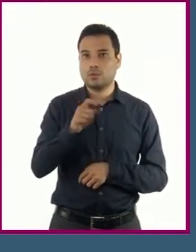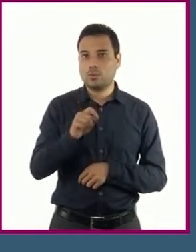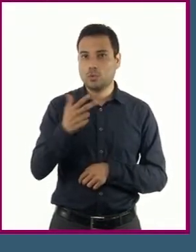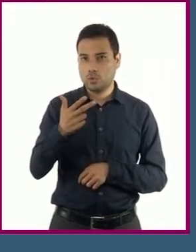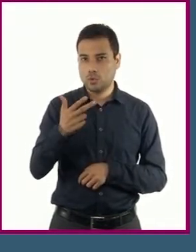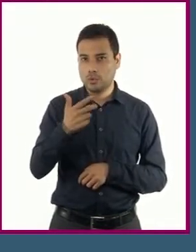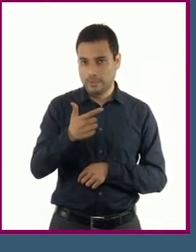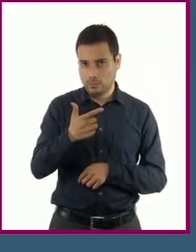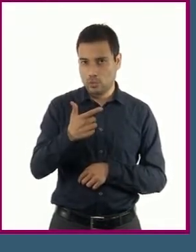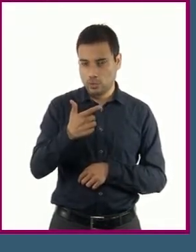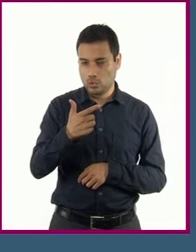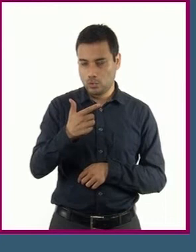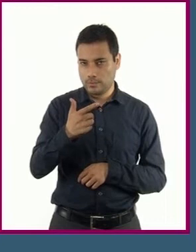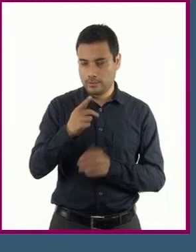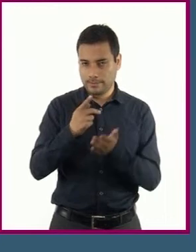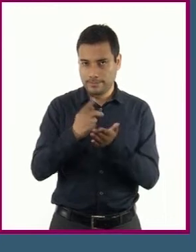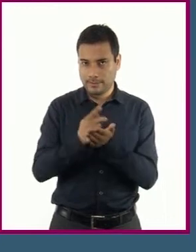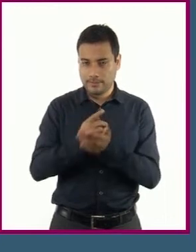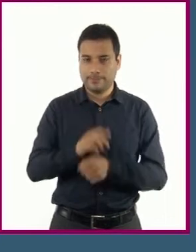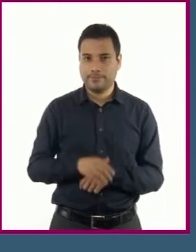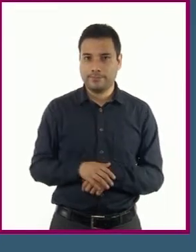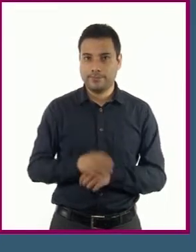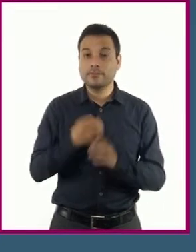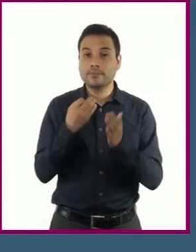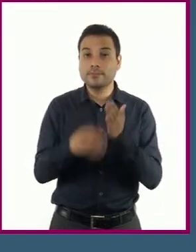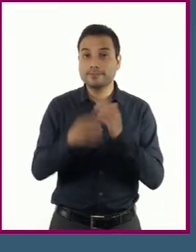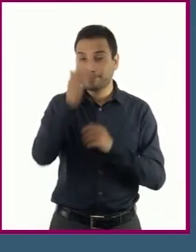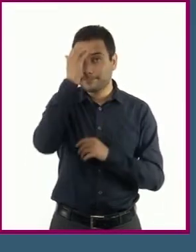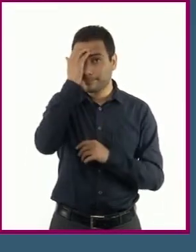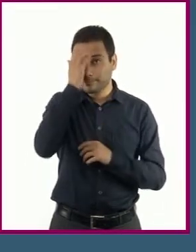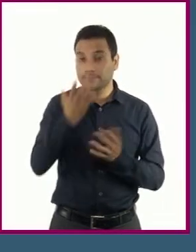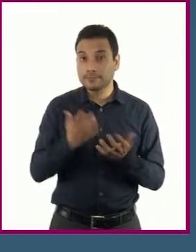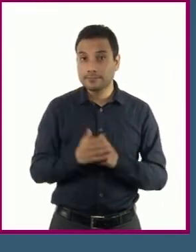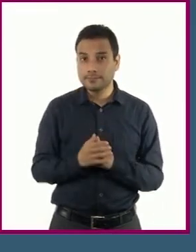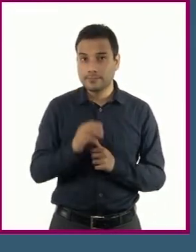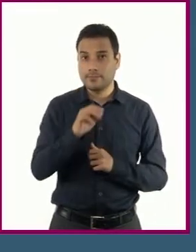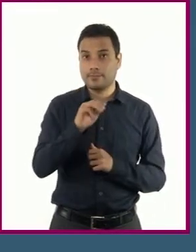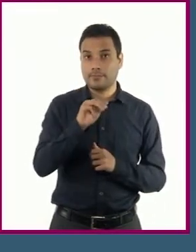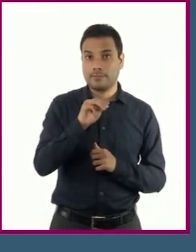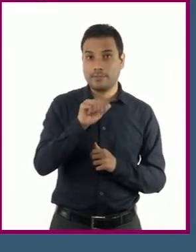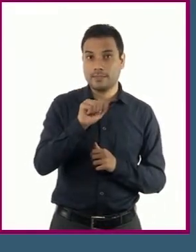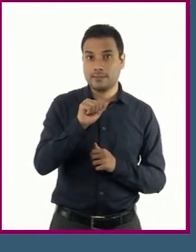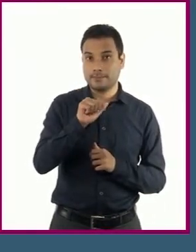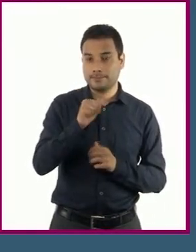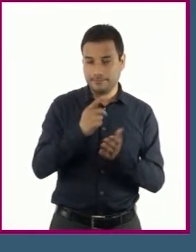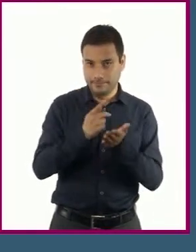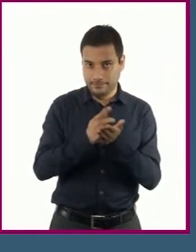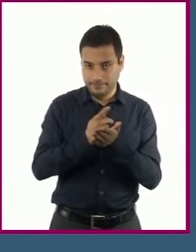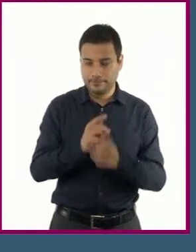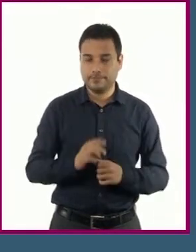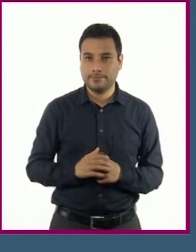107.8 gramos de plata. Dato desconocido, masa de plata.